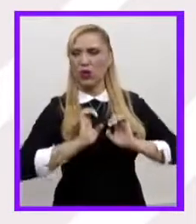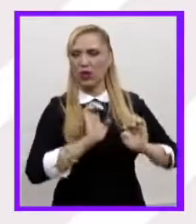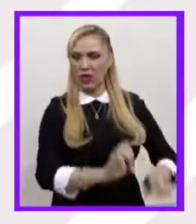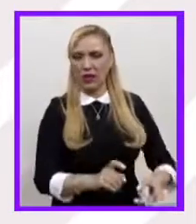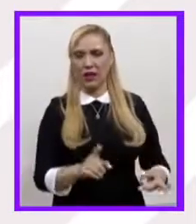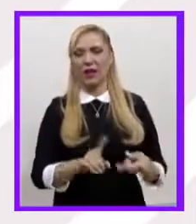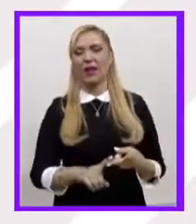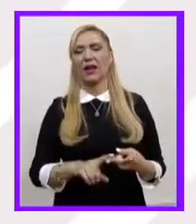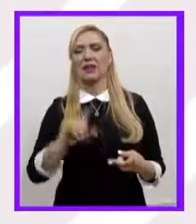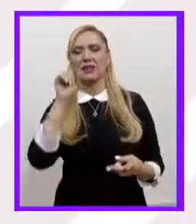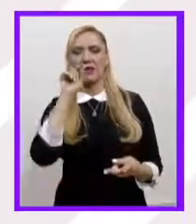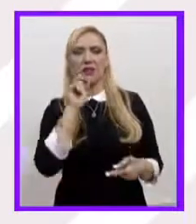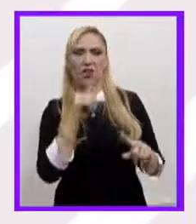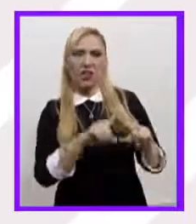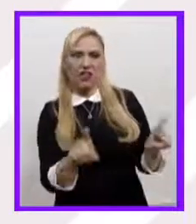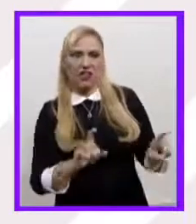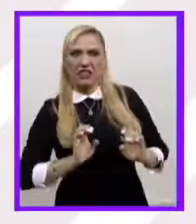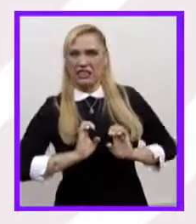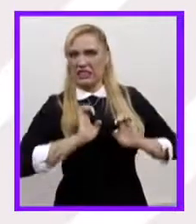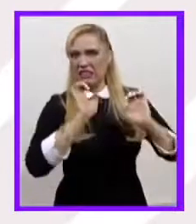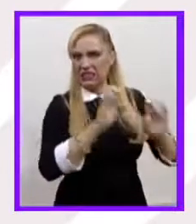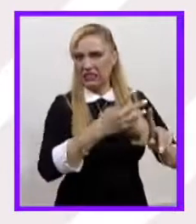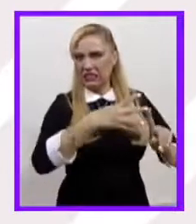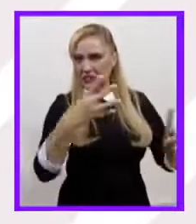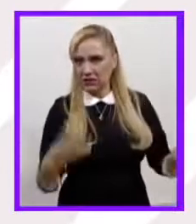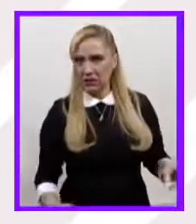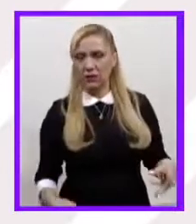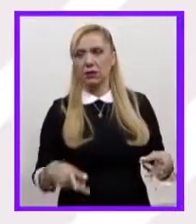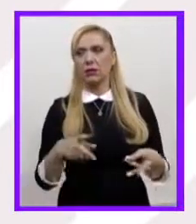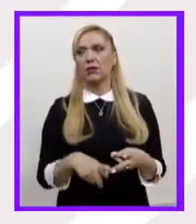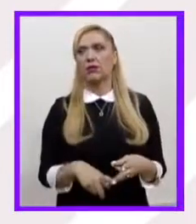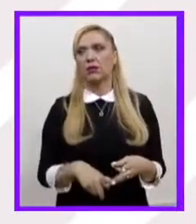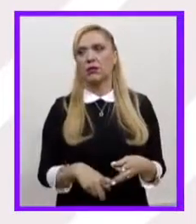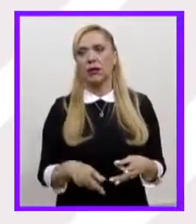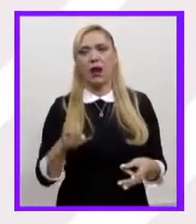cuestión que deviene de la organización social en una